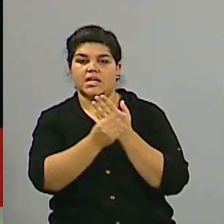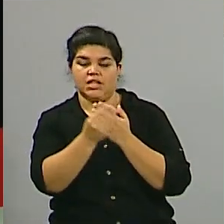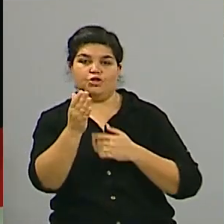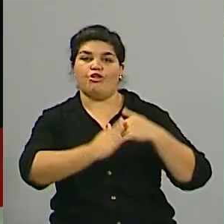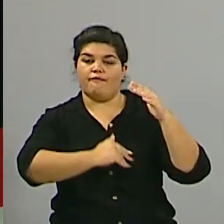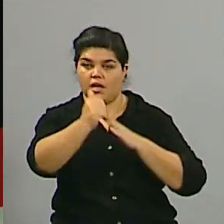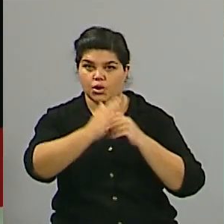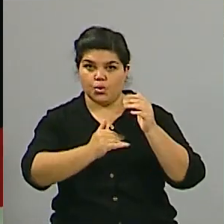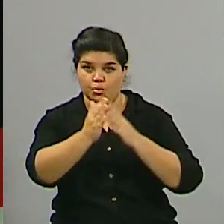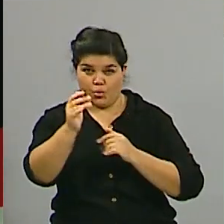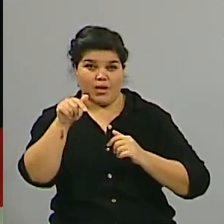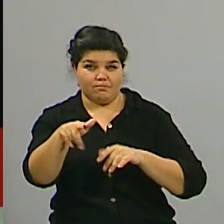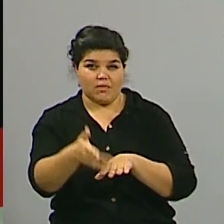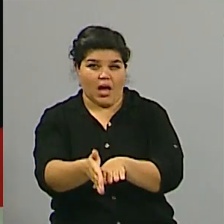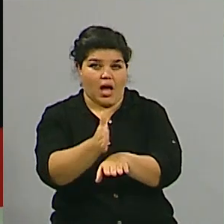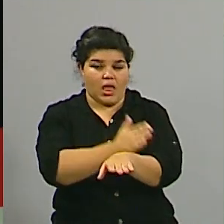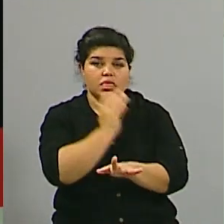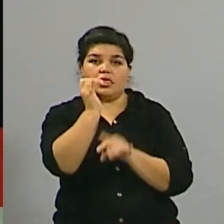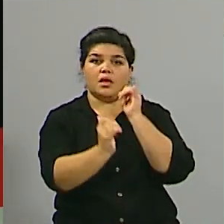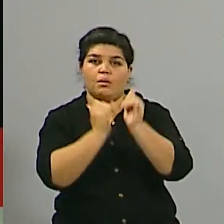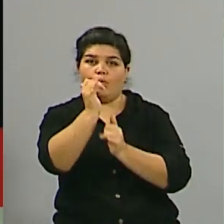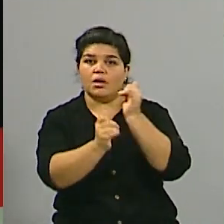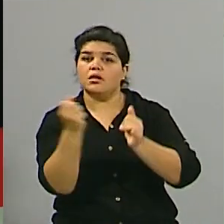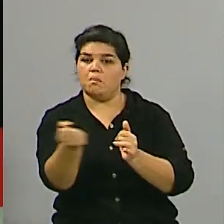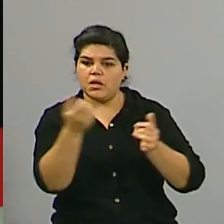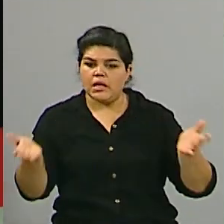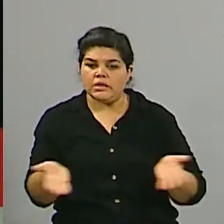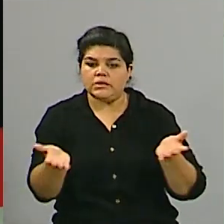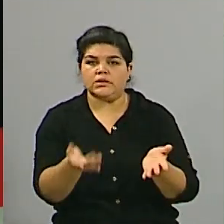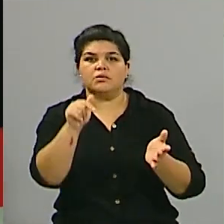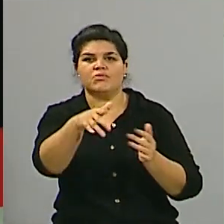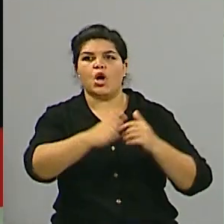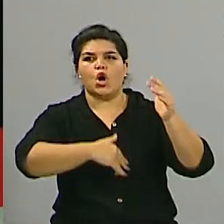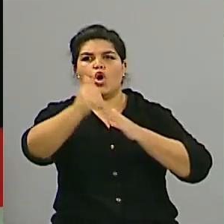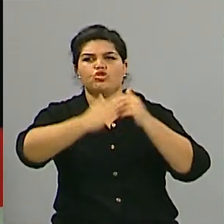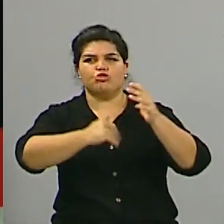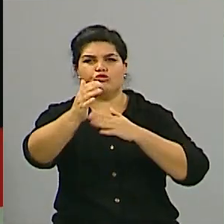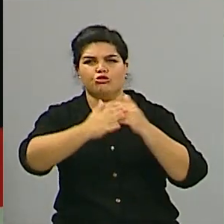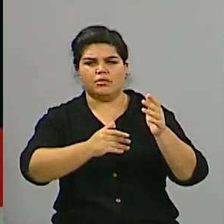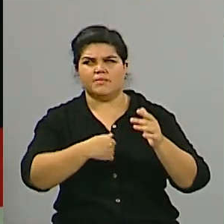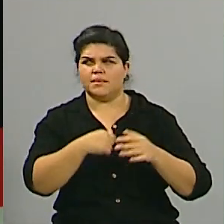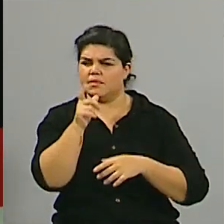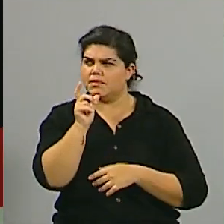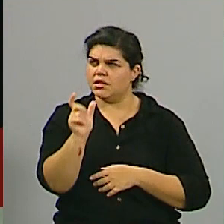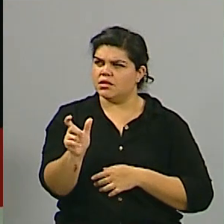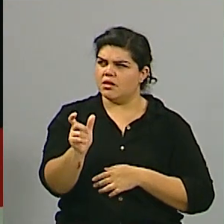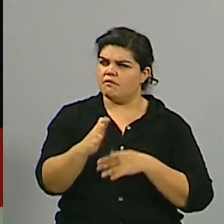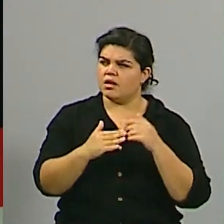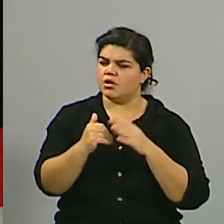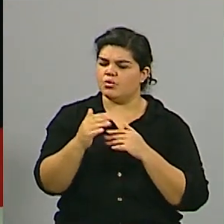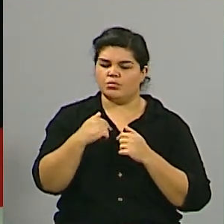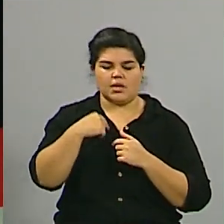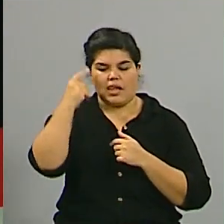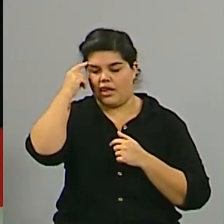obras, habla mucho y destaca mucho el tema de las obras. No sé si es exactamente ese el término de infraestructura, tengo tantos ministerios